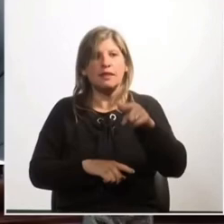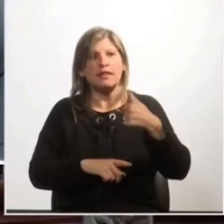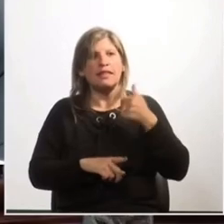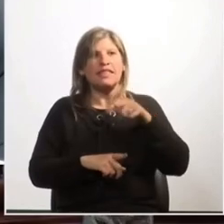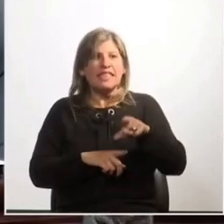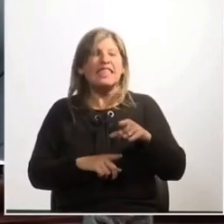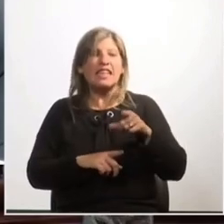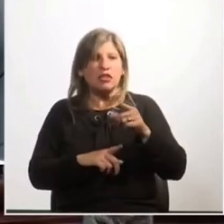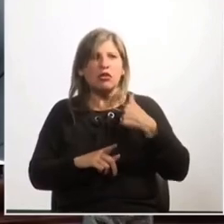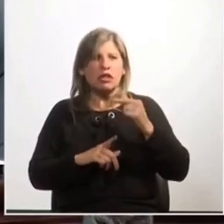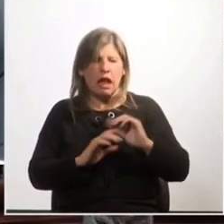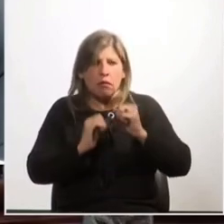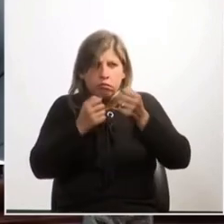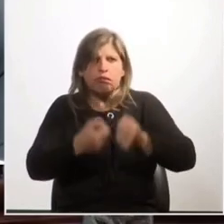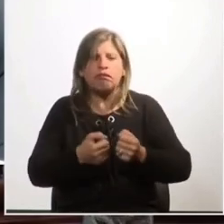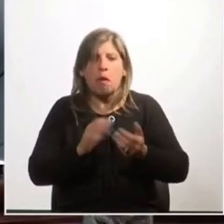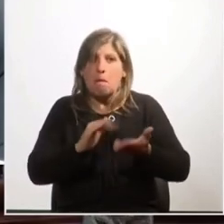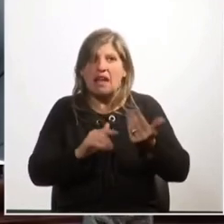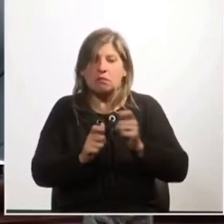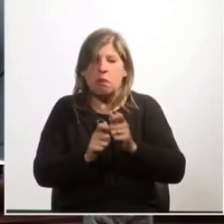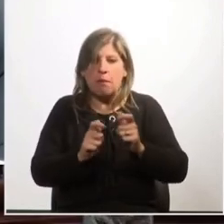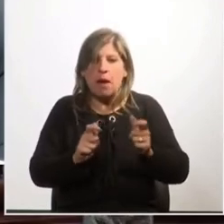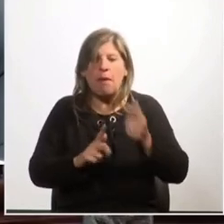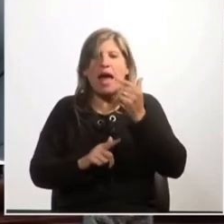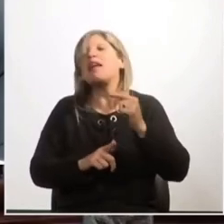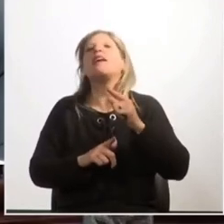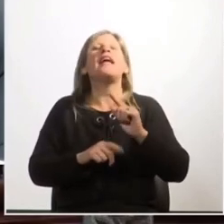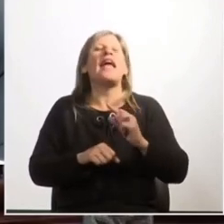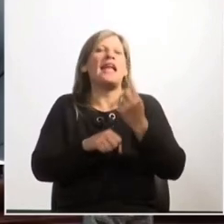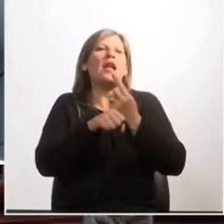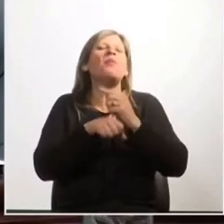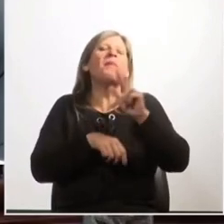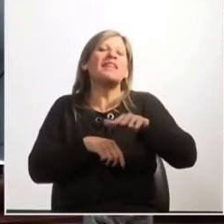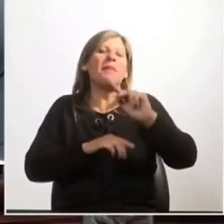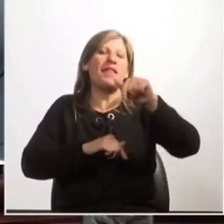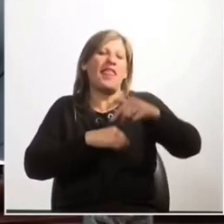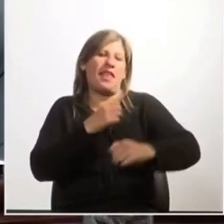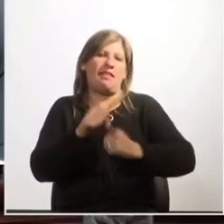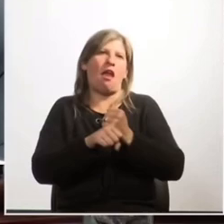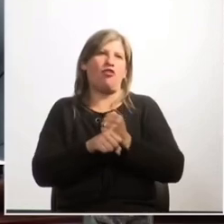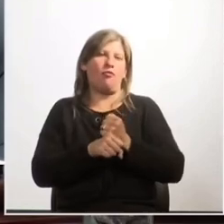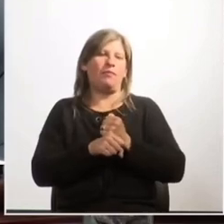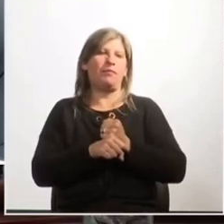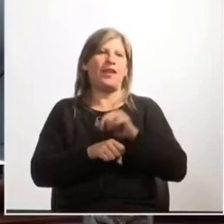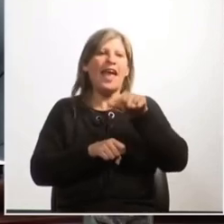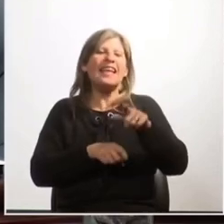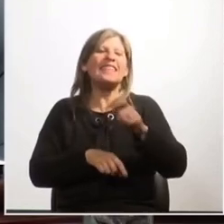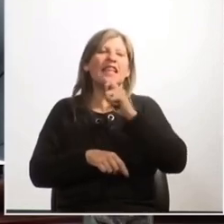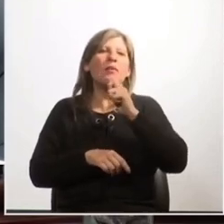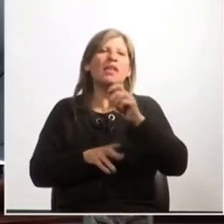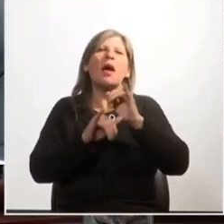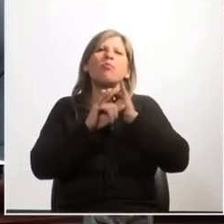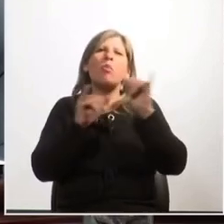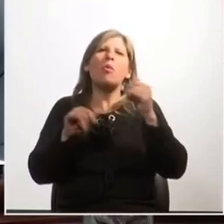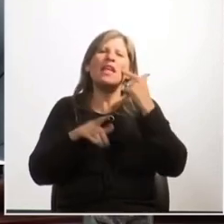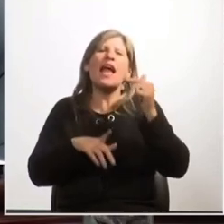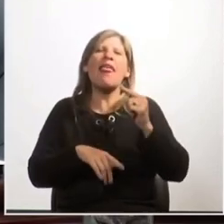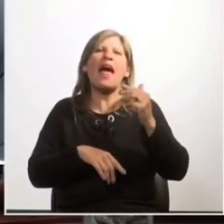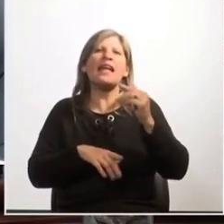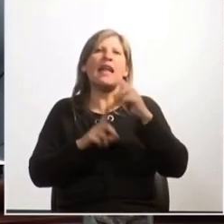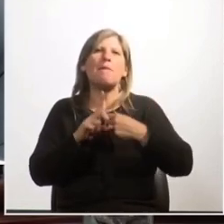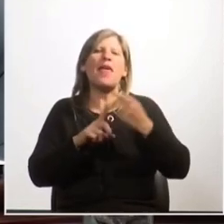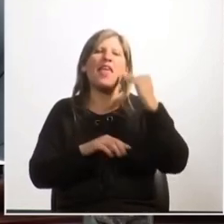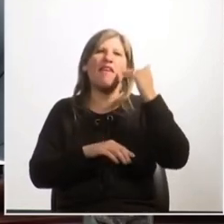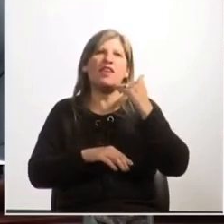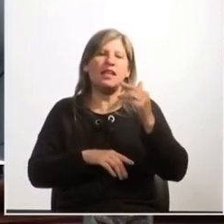estar consolidándose en el primer trimestre de este año. Esta entrevista fue publicada en abril.